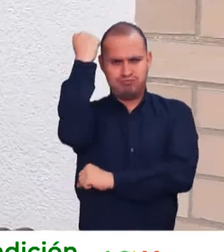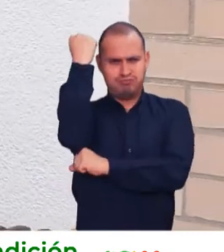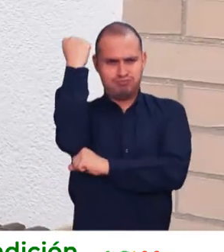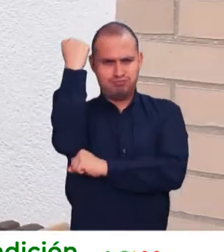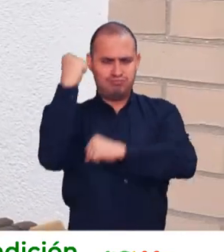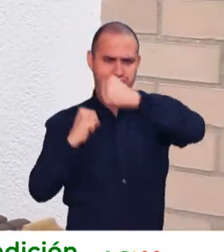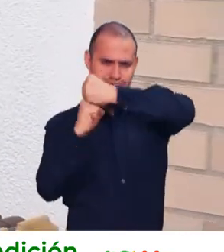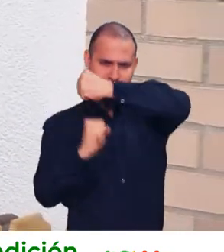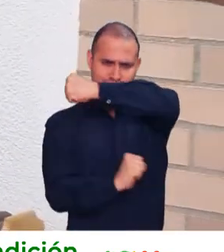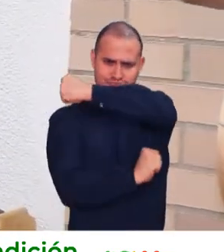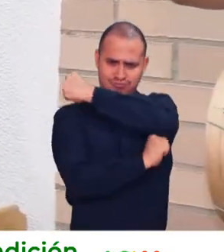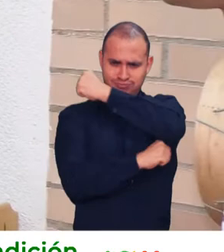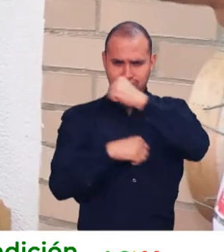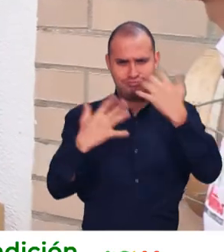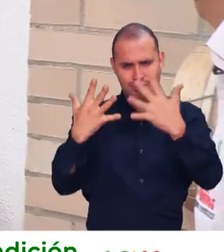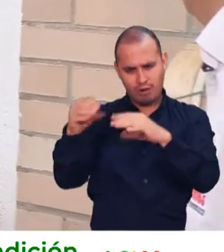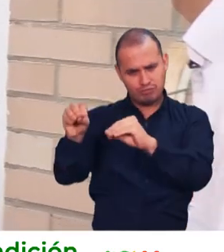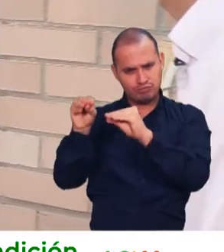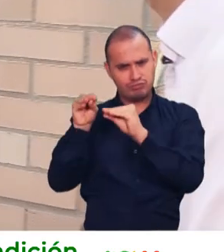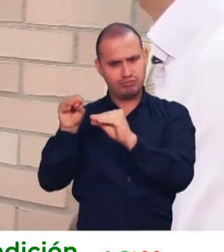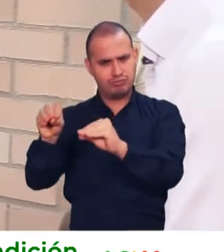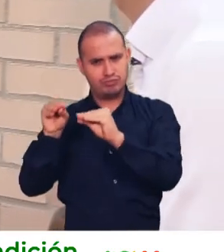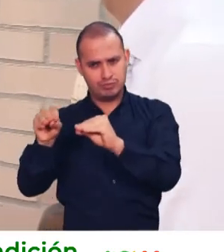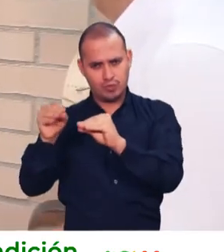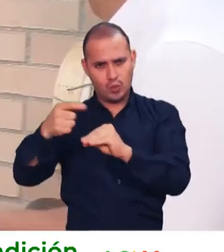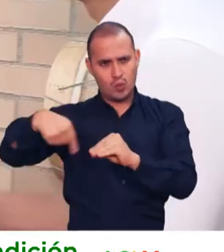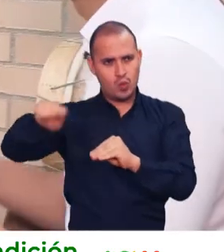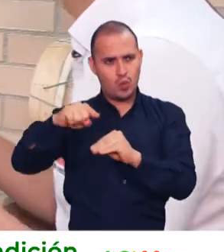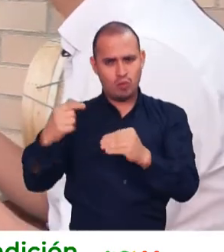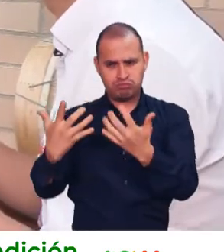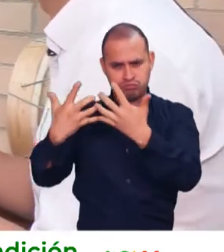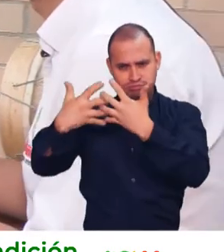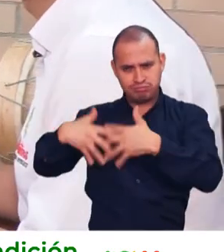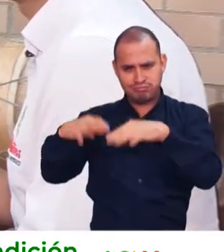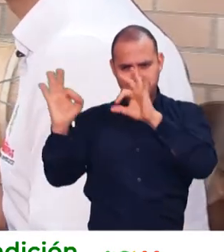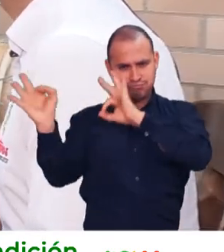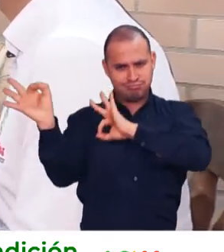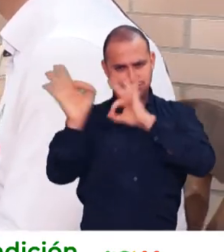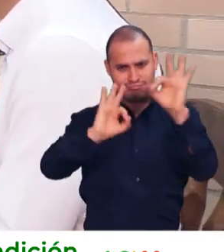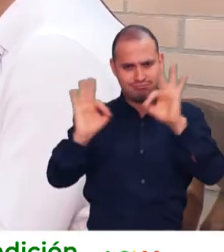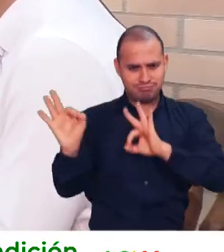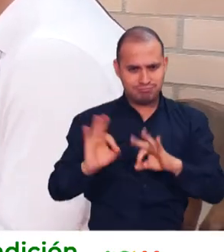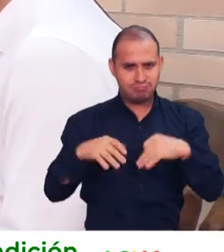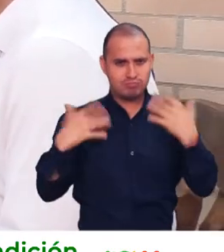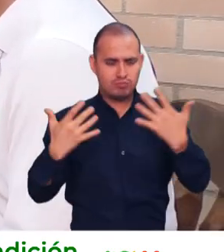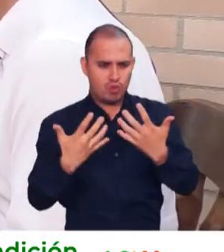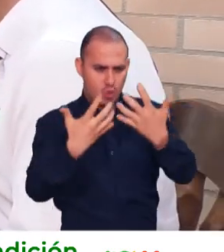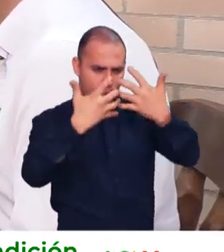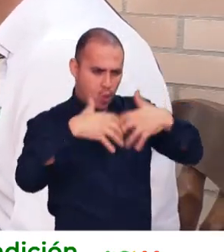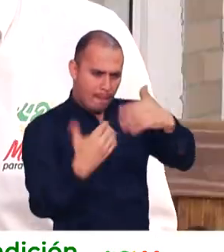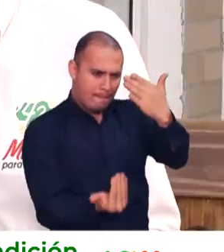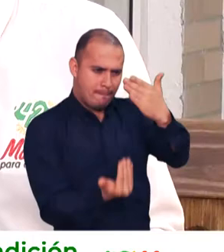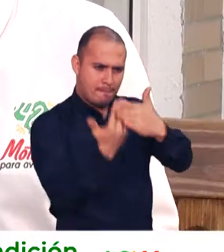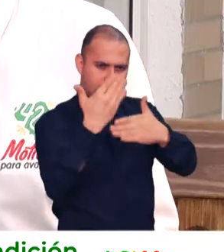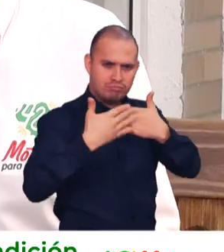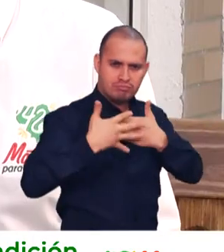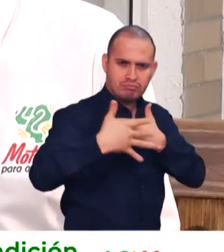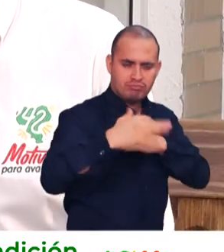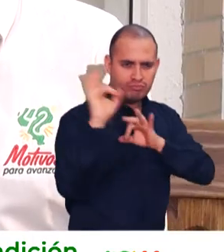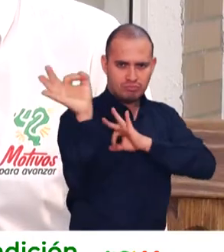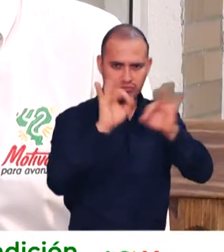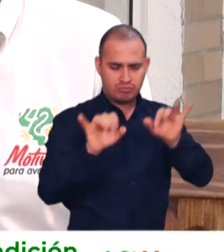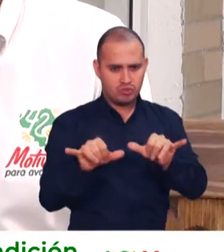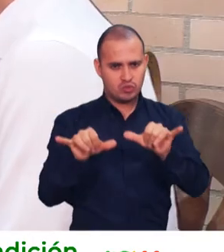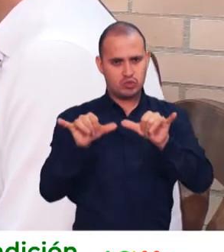tenemos y es el de la formalización. A través de la formalización nosotros organizamos empresas, organizamos emprendimientos y podemos darles